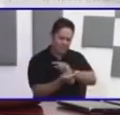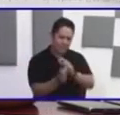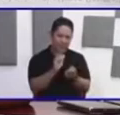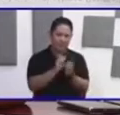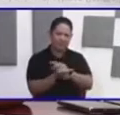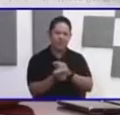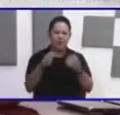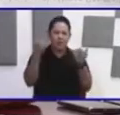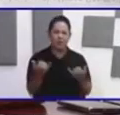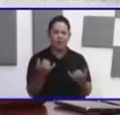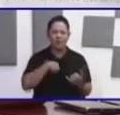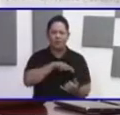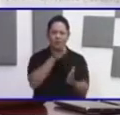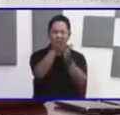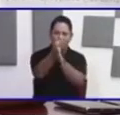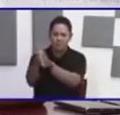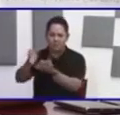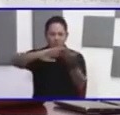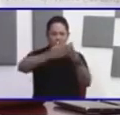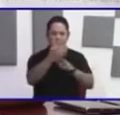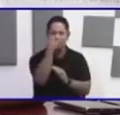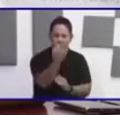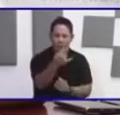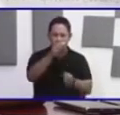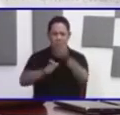de interés para la comunidad, información